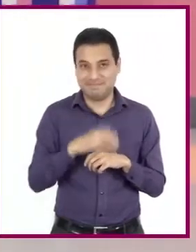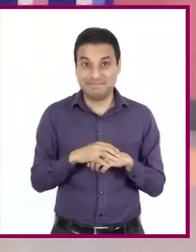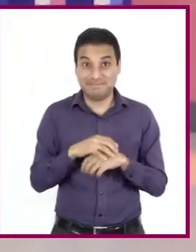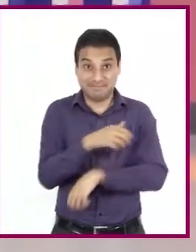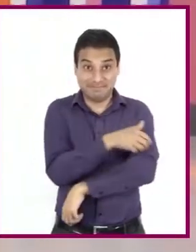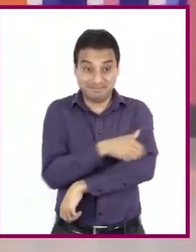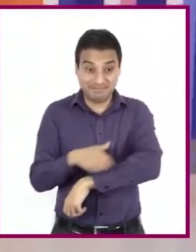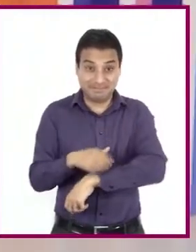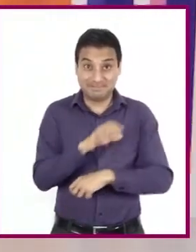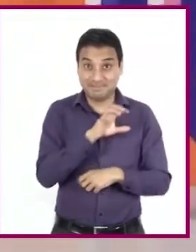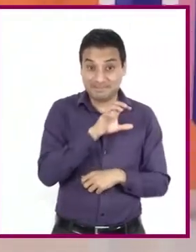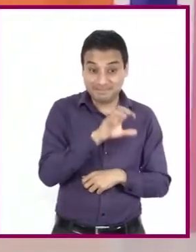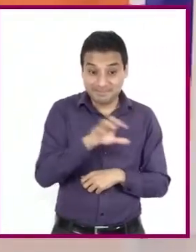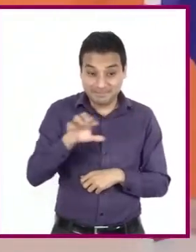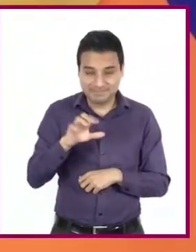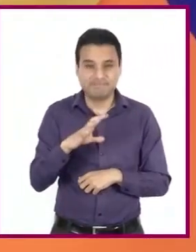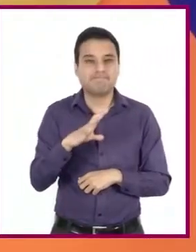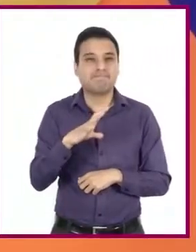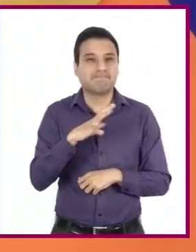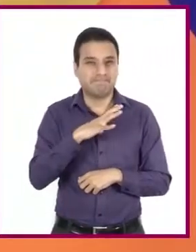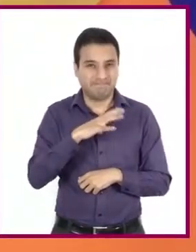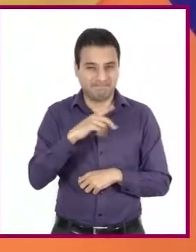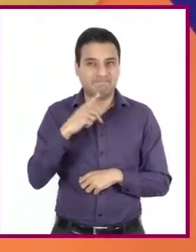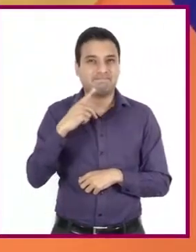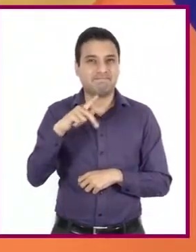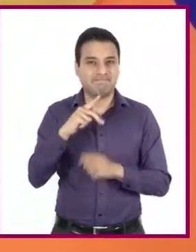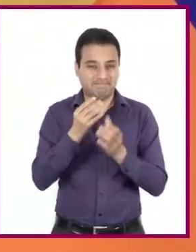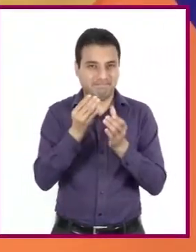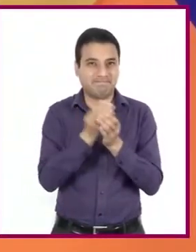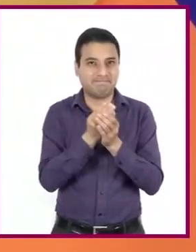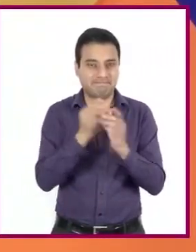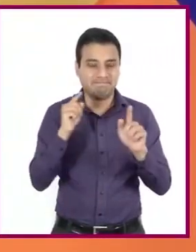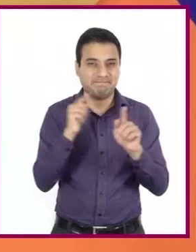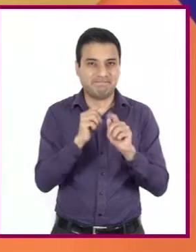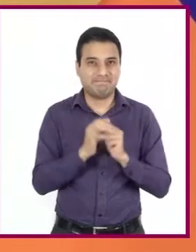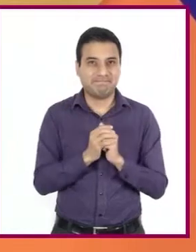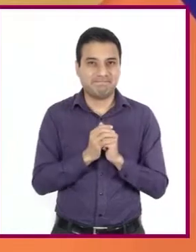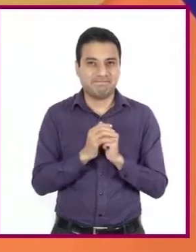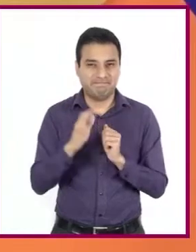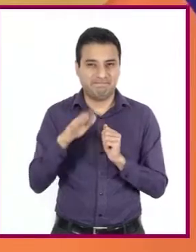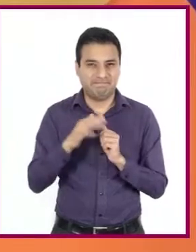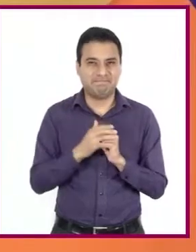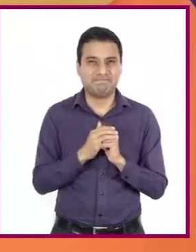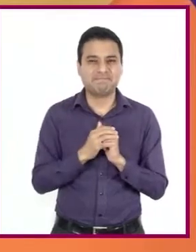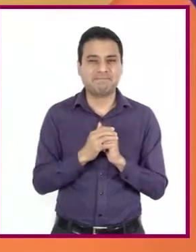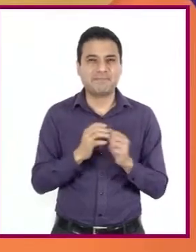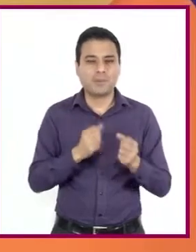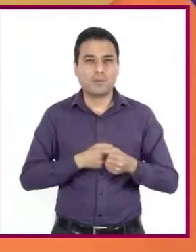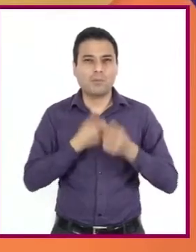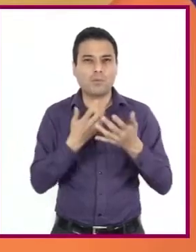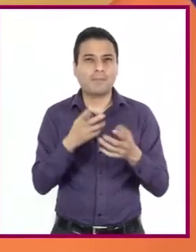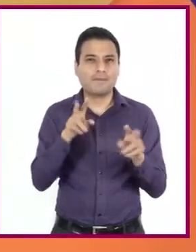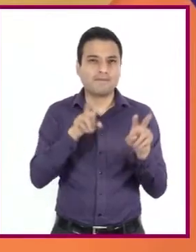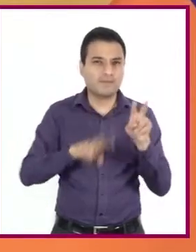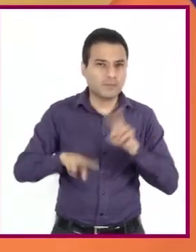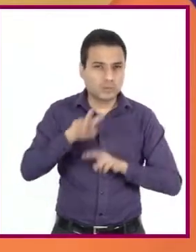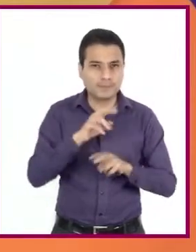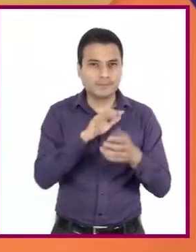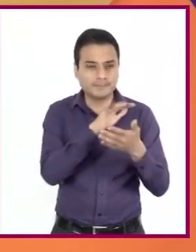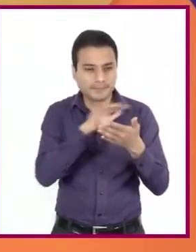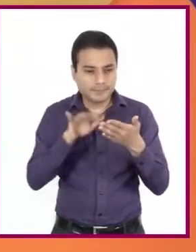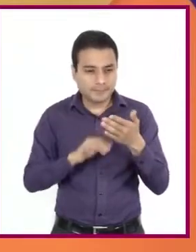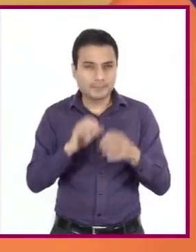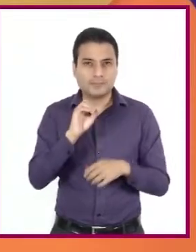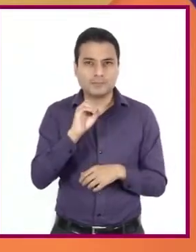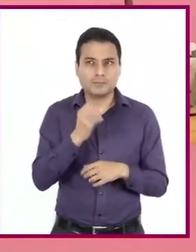tipográficas tiene una finalidad y un sentido. Pero profesora, al momento de leer un poema visual o al realizarlo,